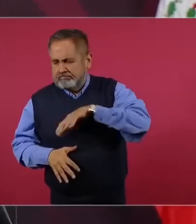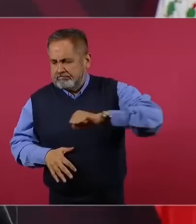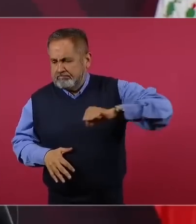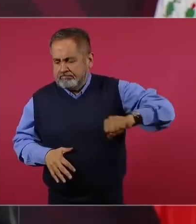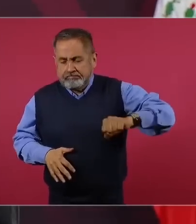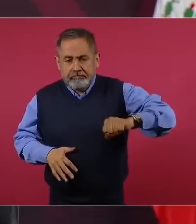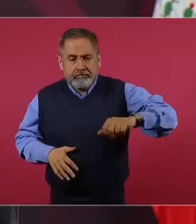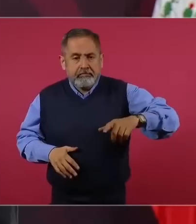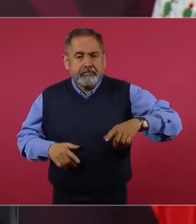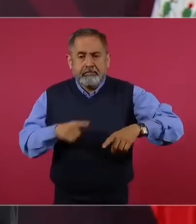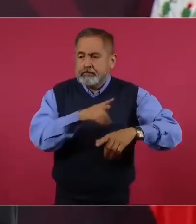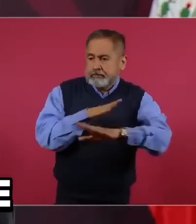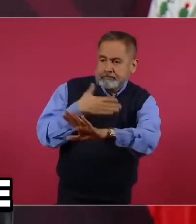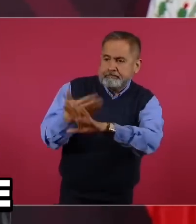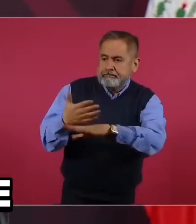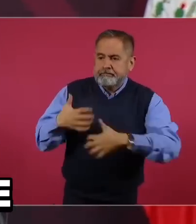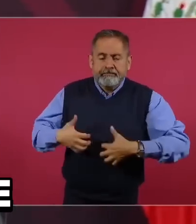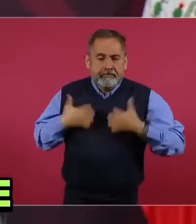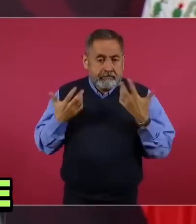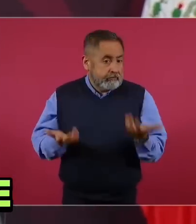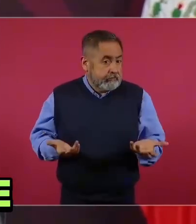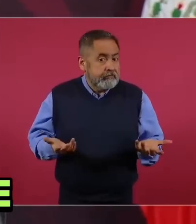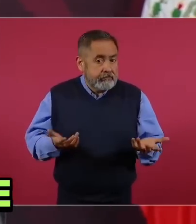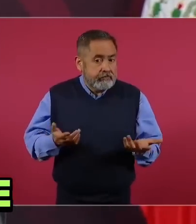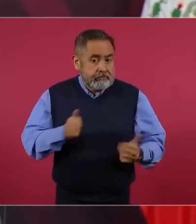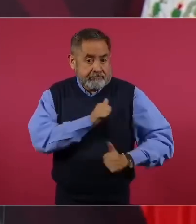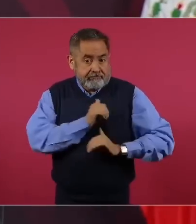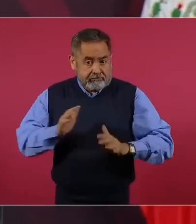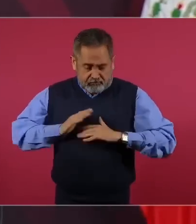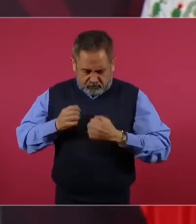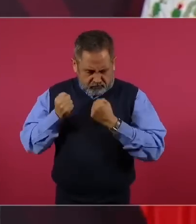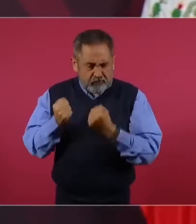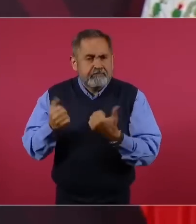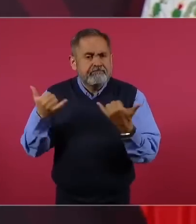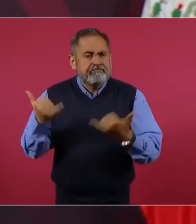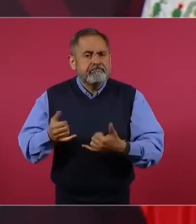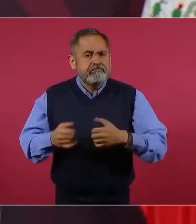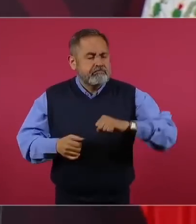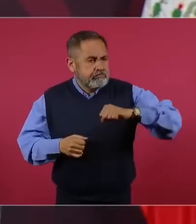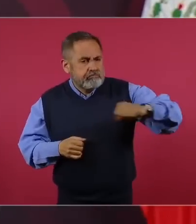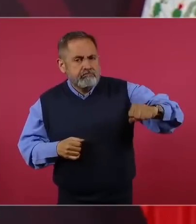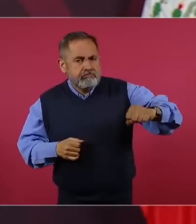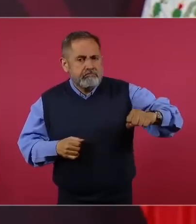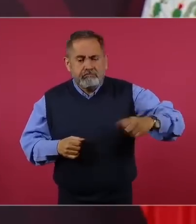informante de la DEA, debe de considerarse una traidora a la patria.